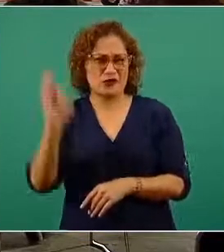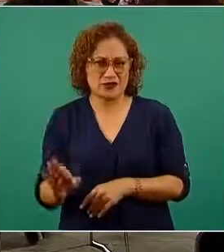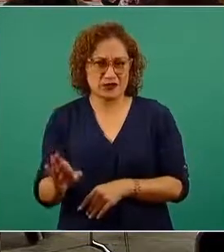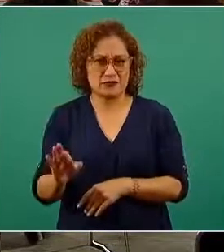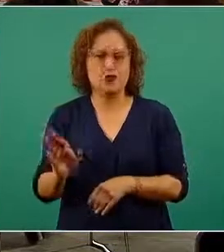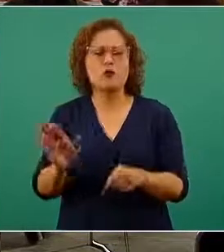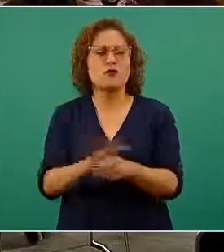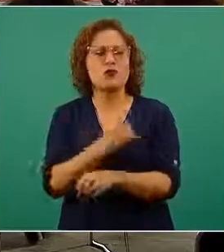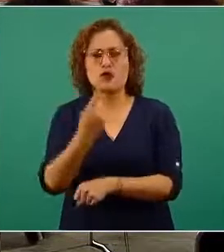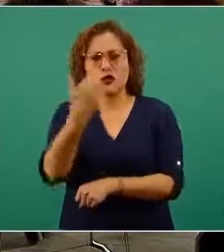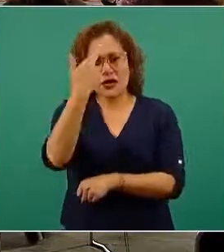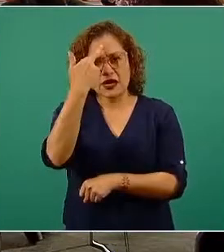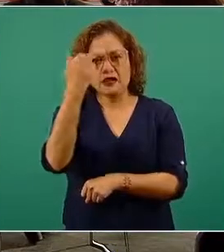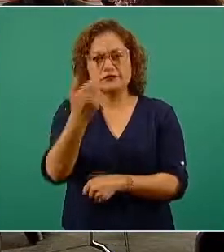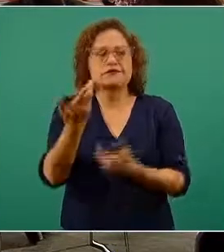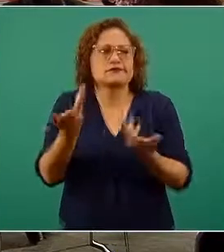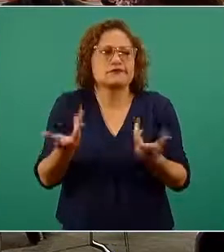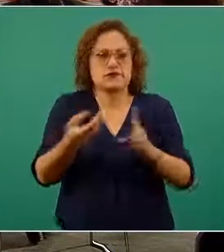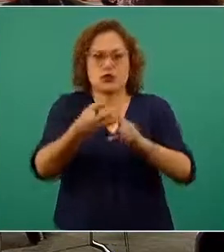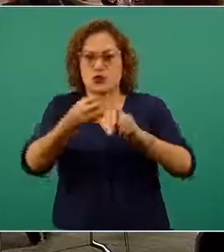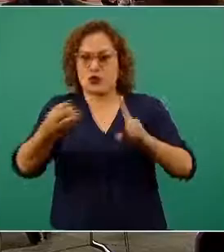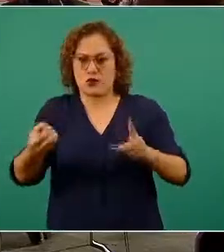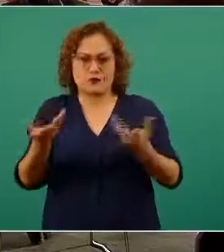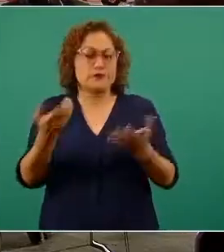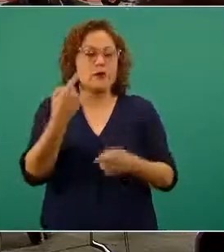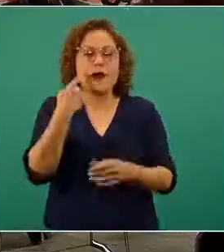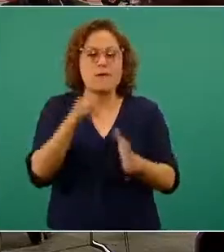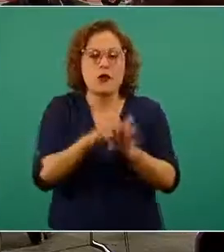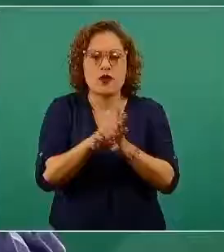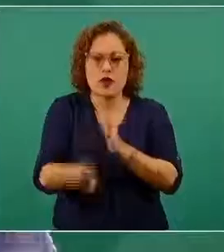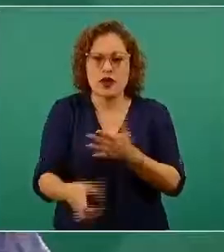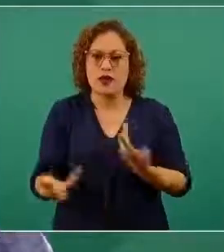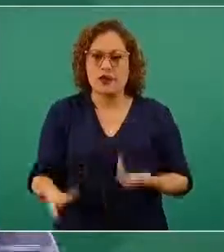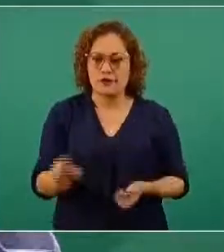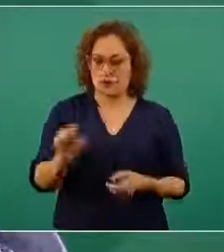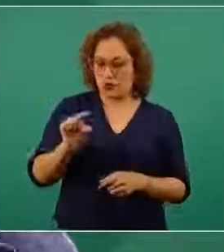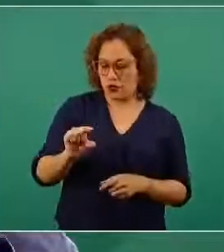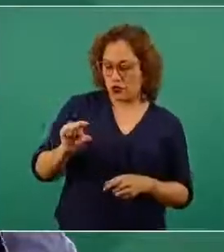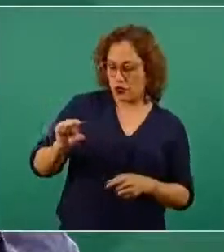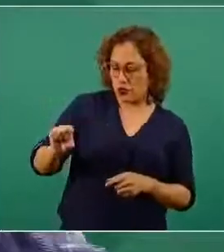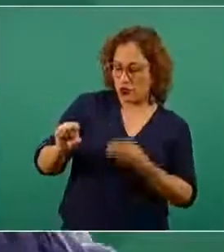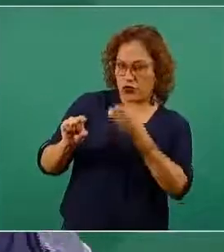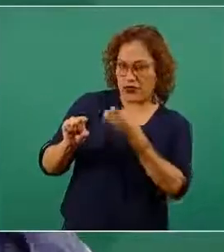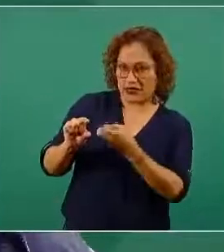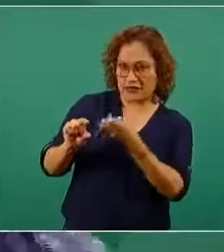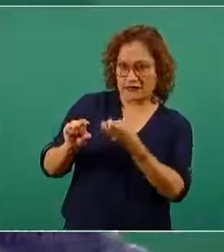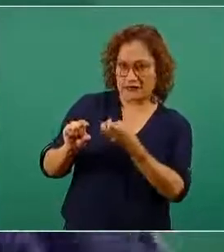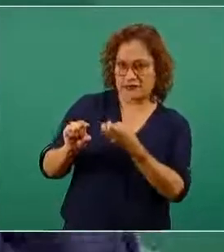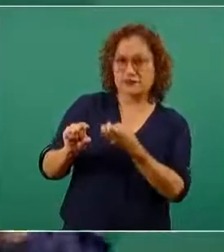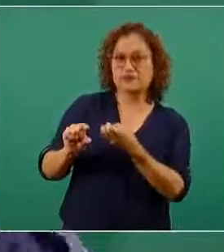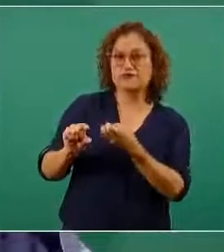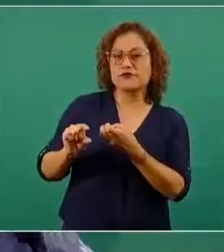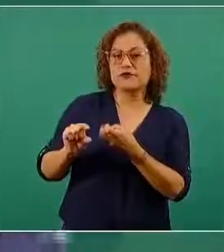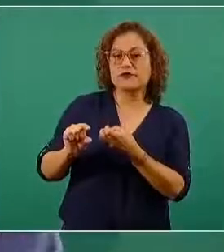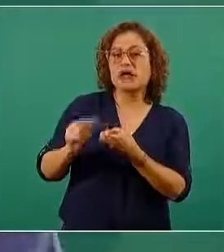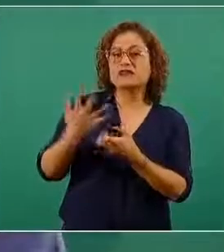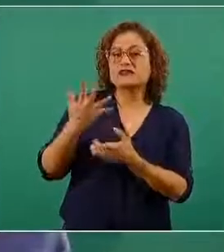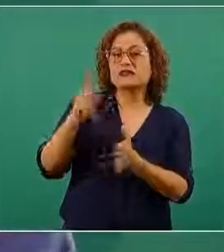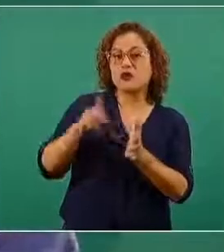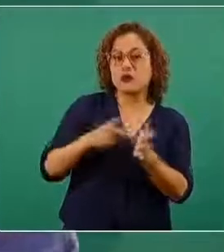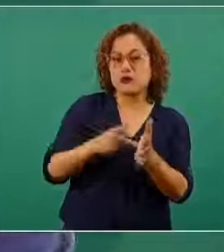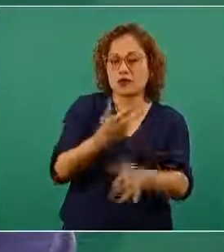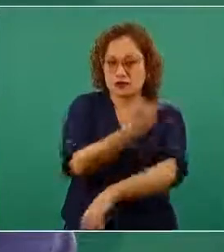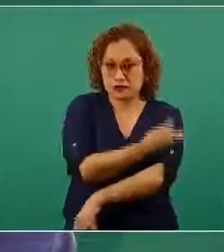razones operativas. A veces el frasco, los frasquitos vienen de 5 dosis o 10 dosis la de